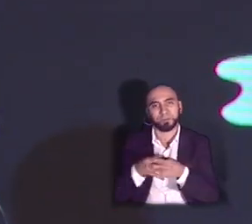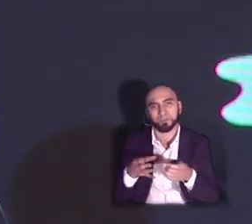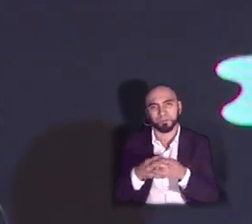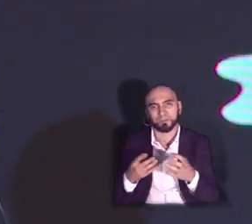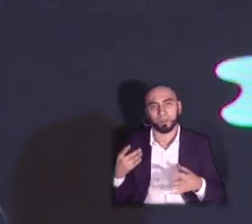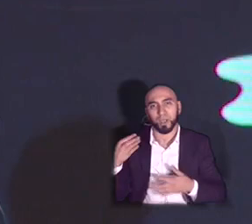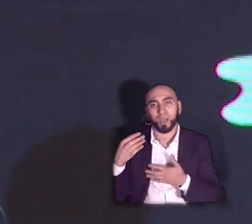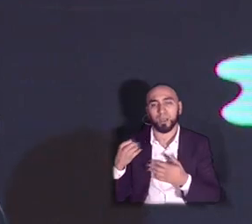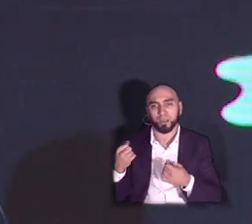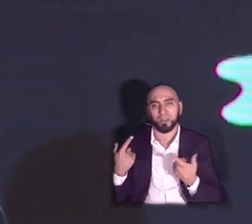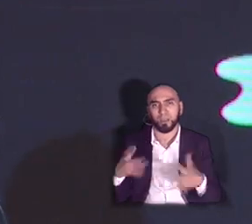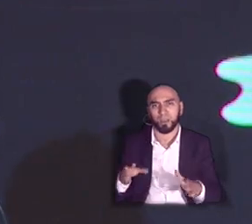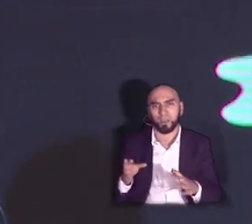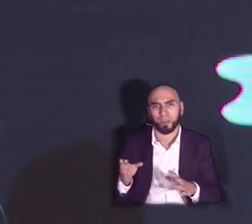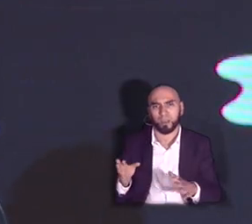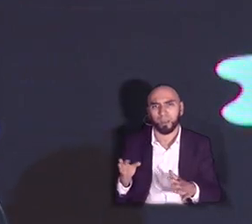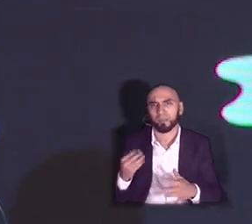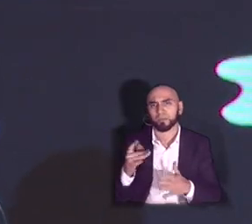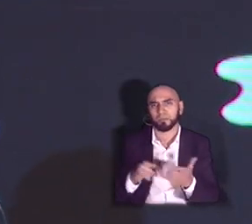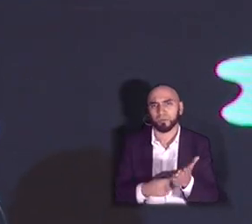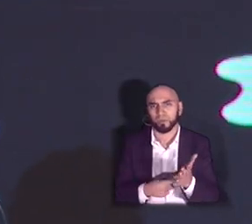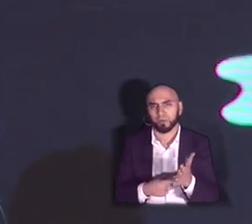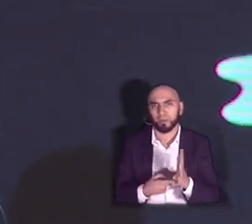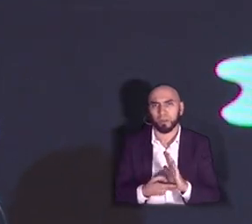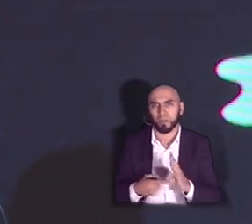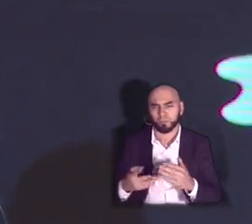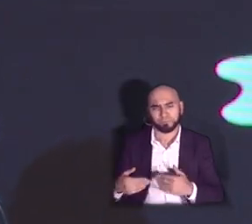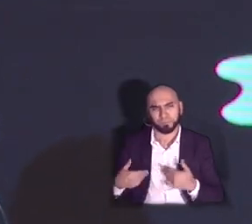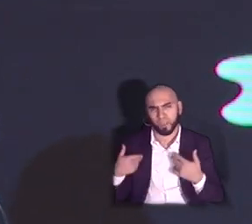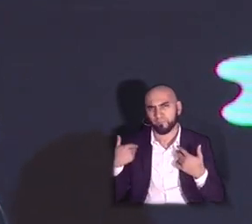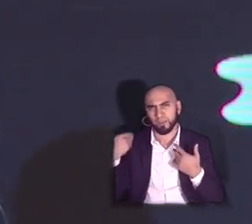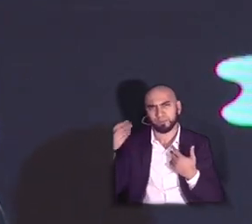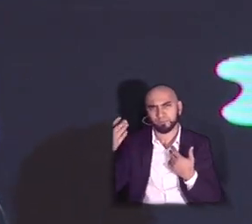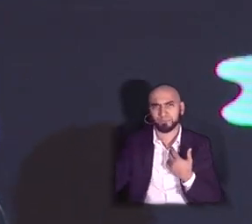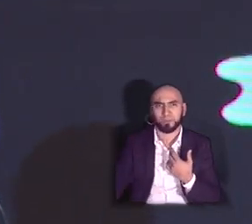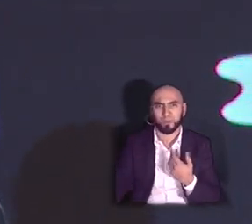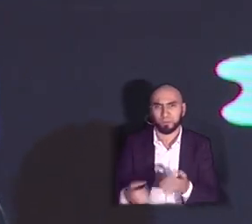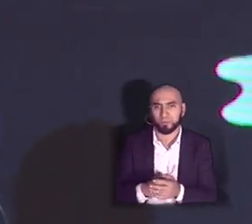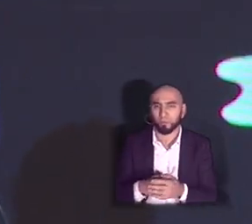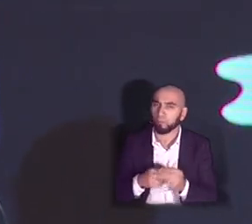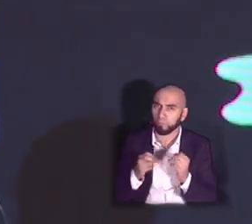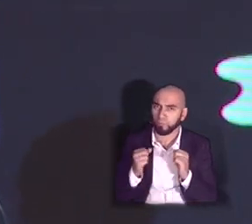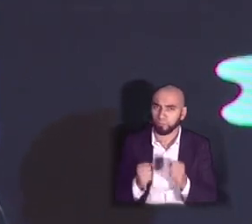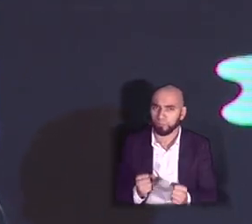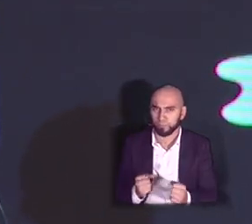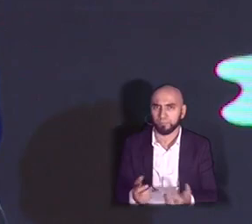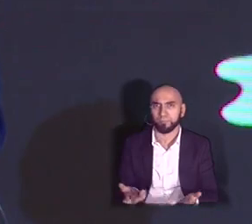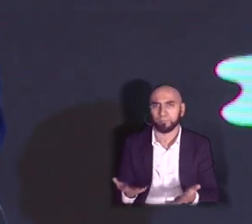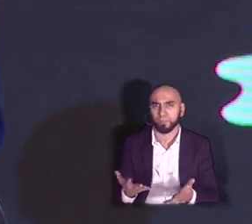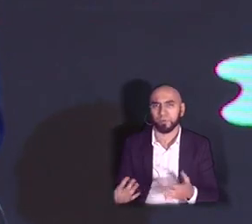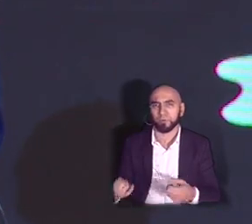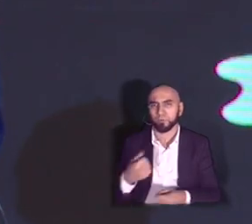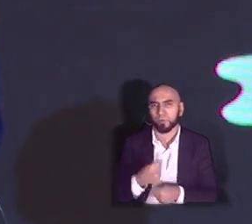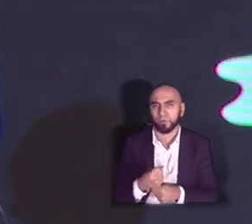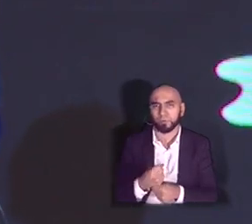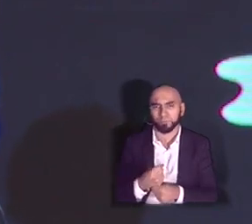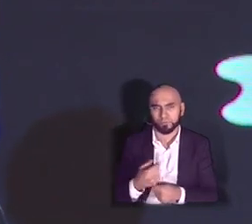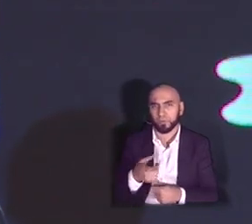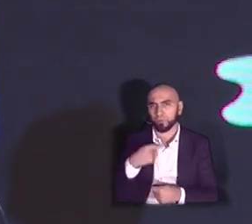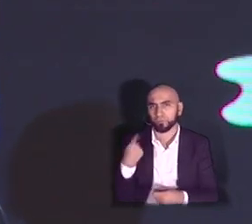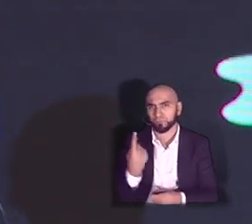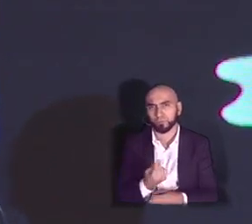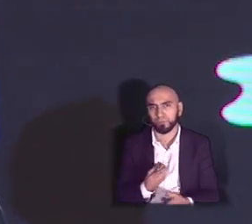galaxia, podría aplicar a nuestros descendientes robóticos o a nosotros corporalmente. Max